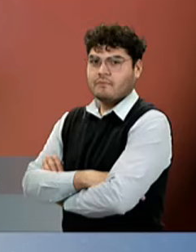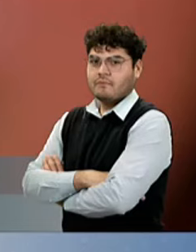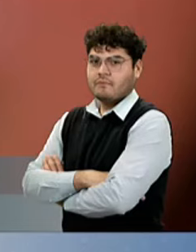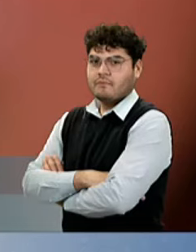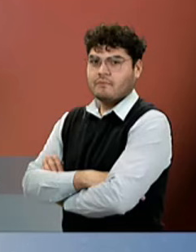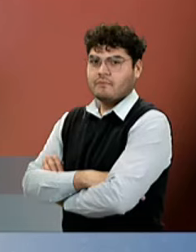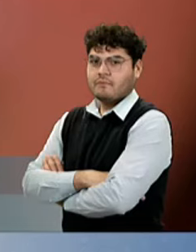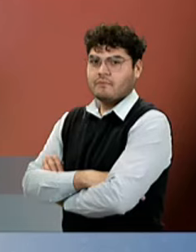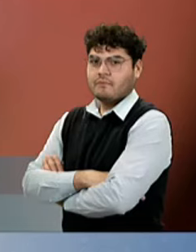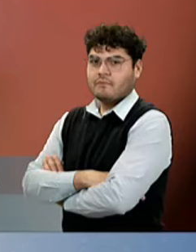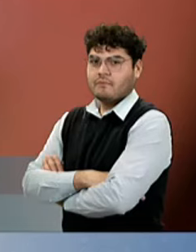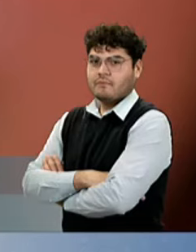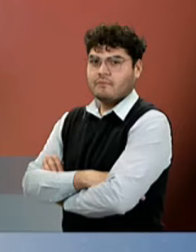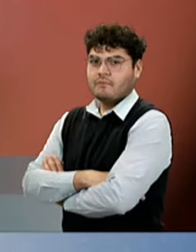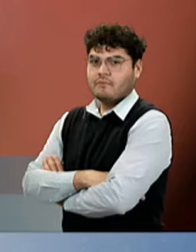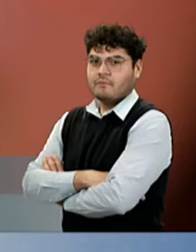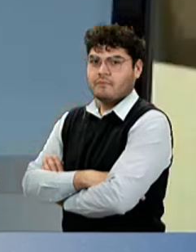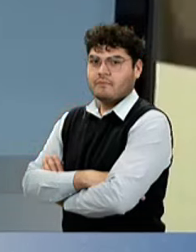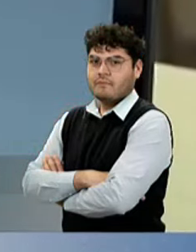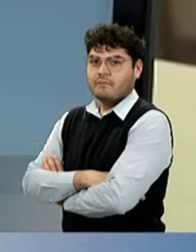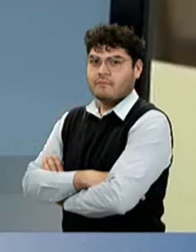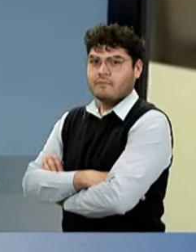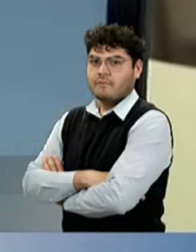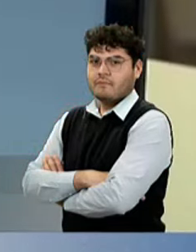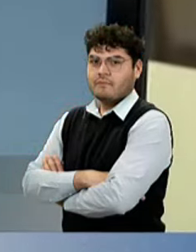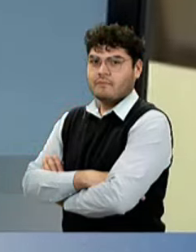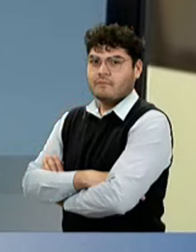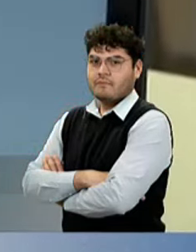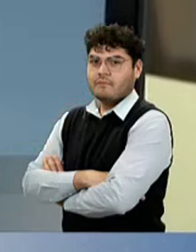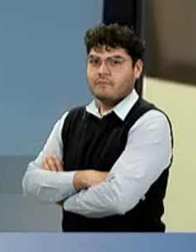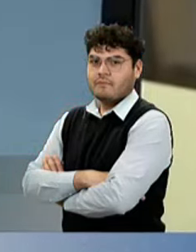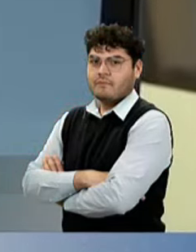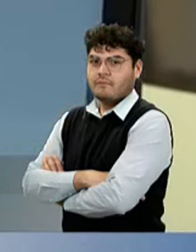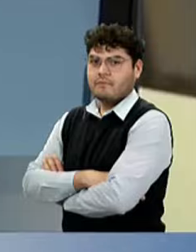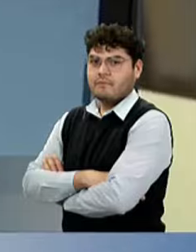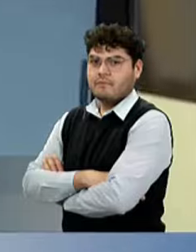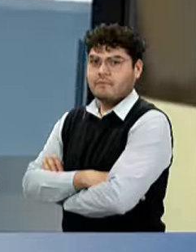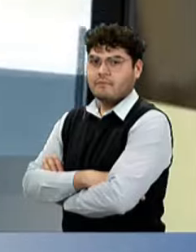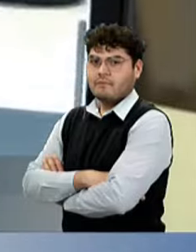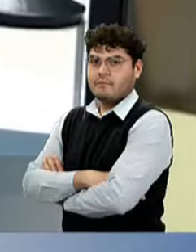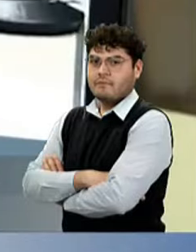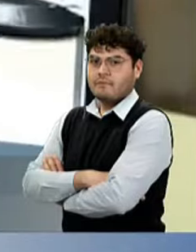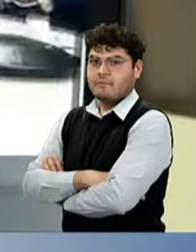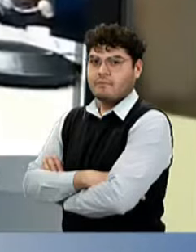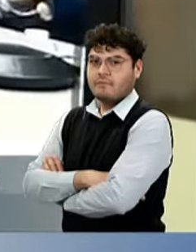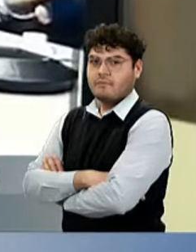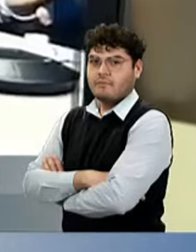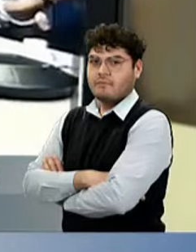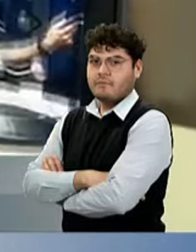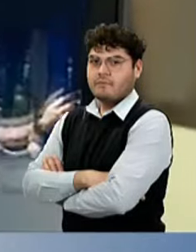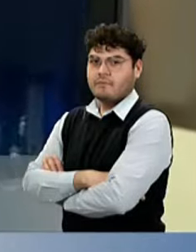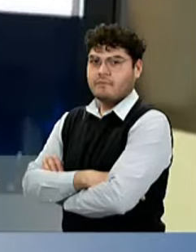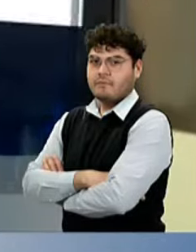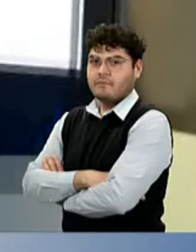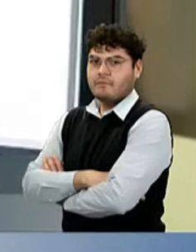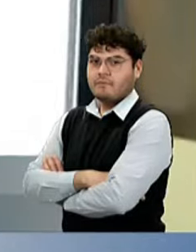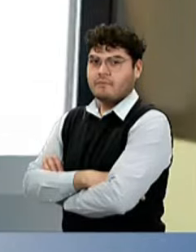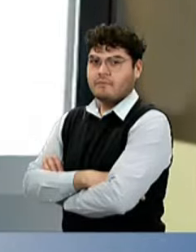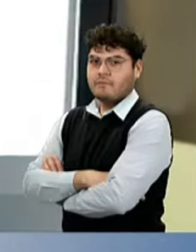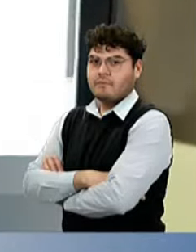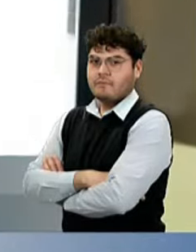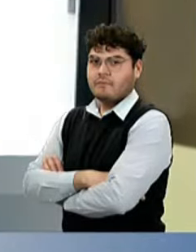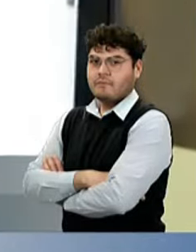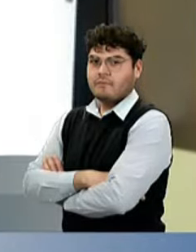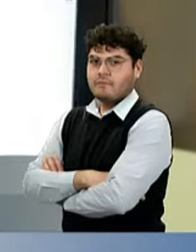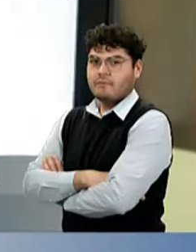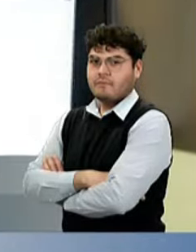incluso en cargos tan importantes como ocurrió con el director del Departamento de Grandes Contribuyentes, Cristian Soto. Así también han sido